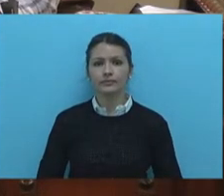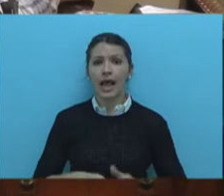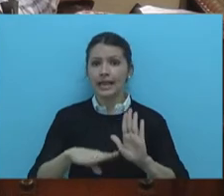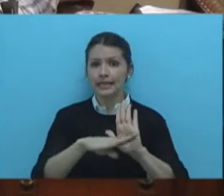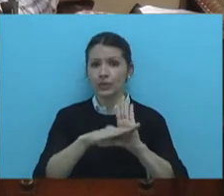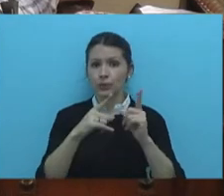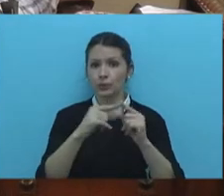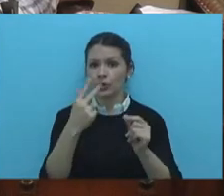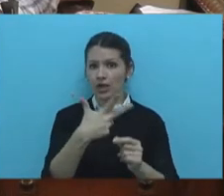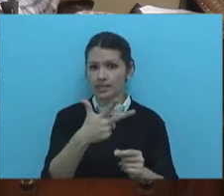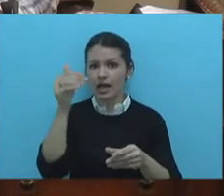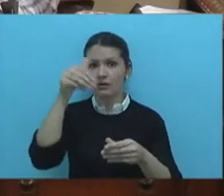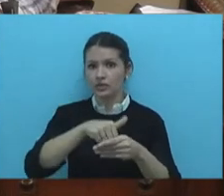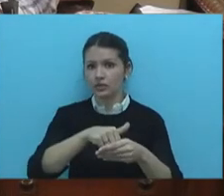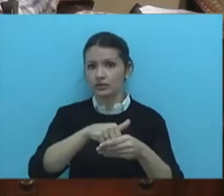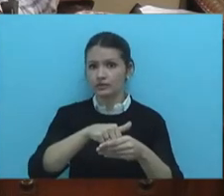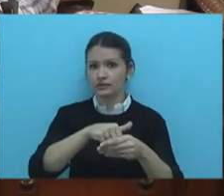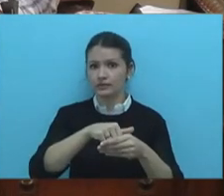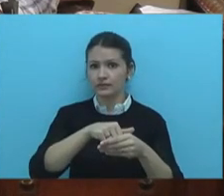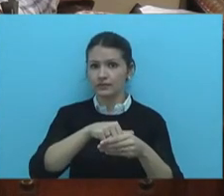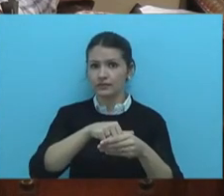artículo número 3. A votación.